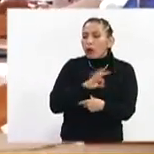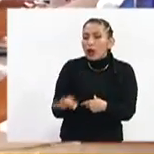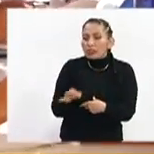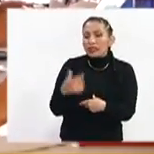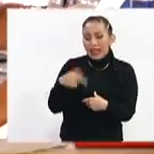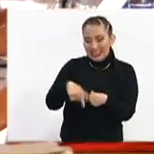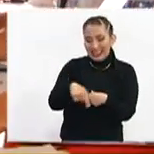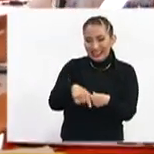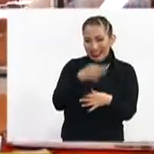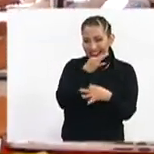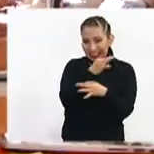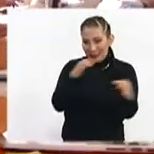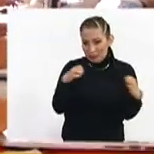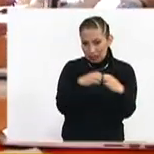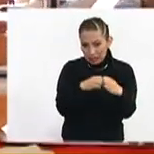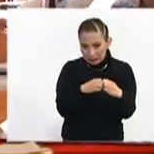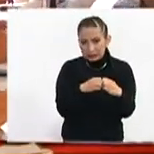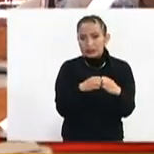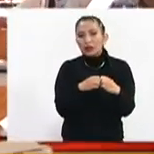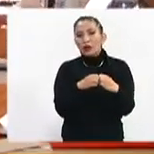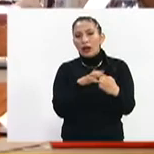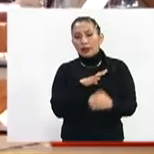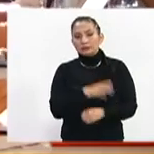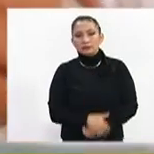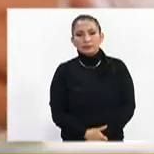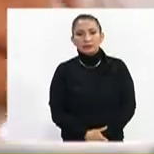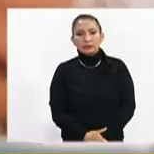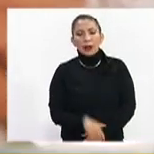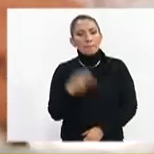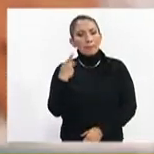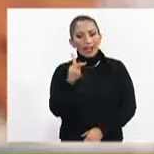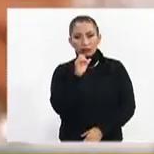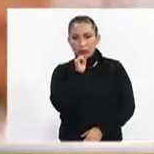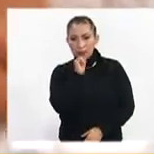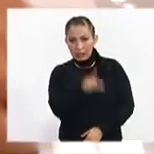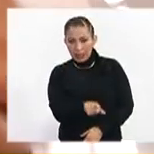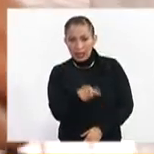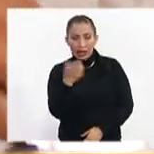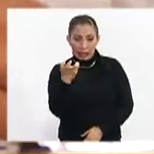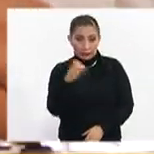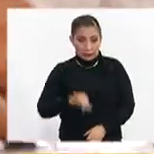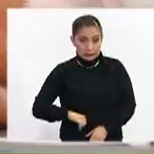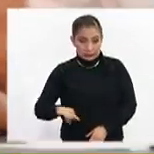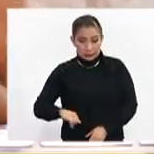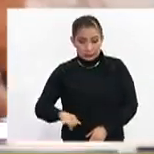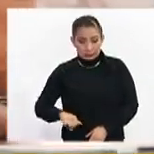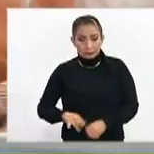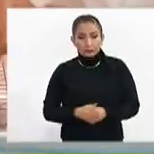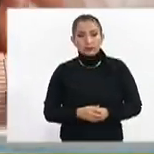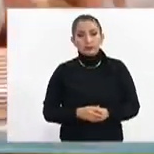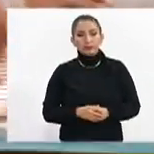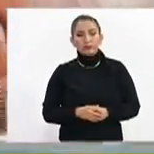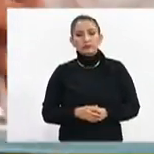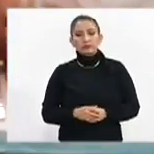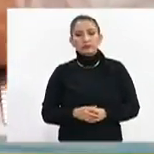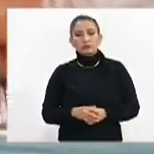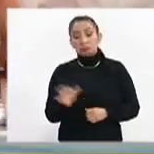a partir de esta declaración de emergencia ha establecido. Pero además, Pati, esto es interesante,